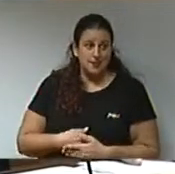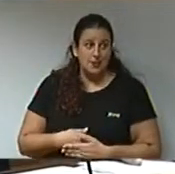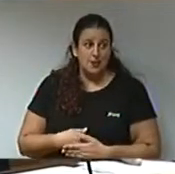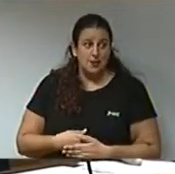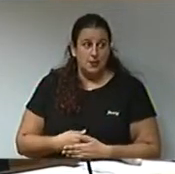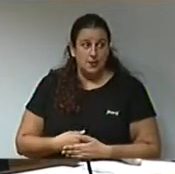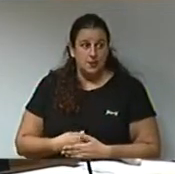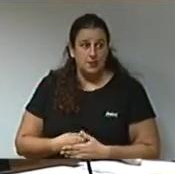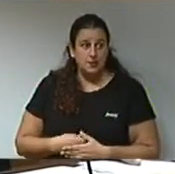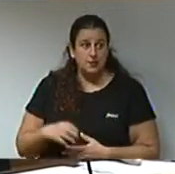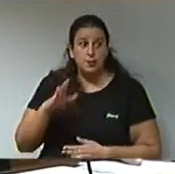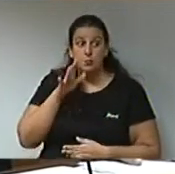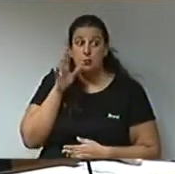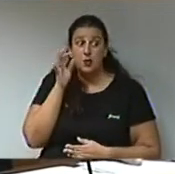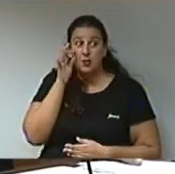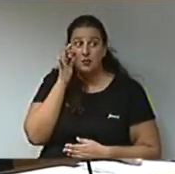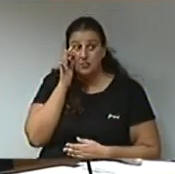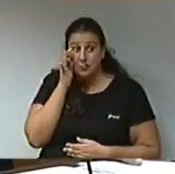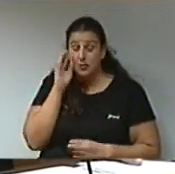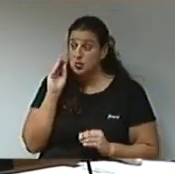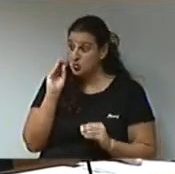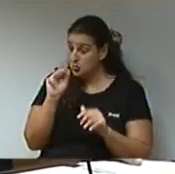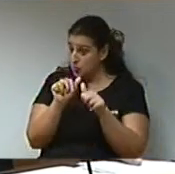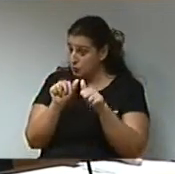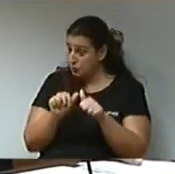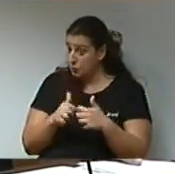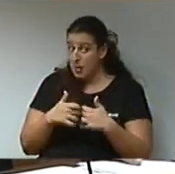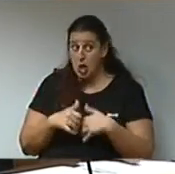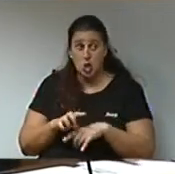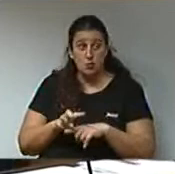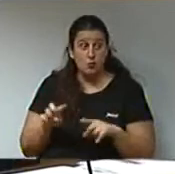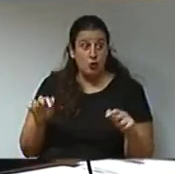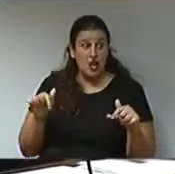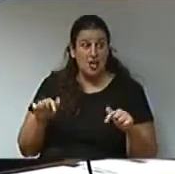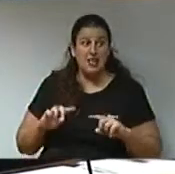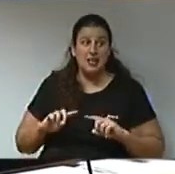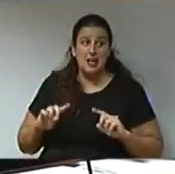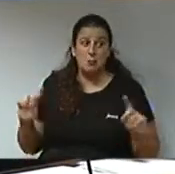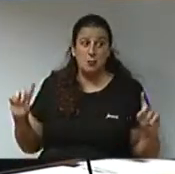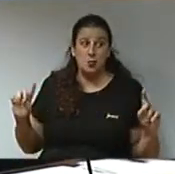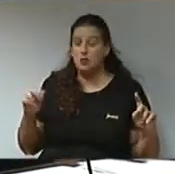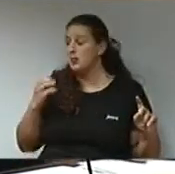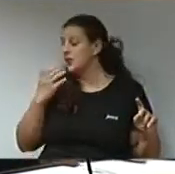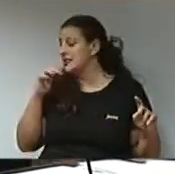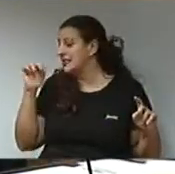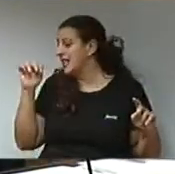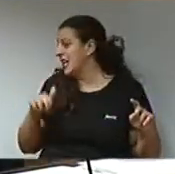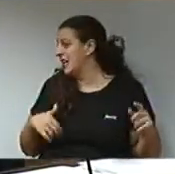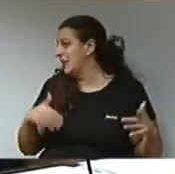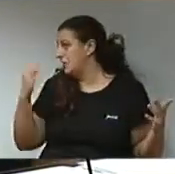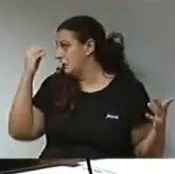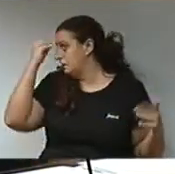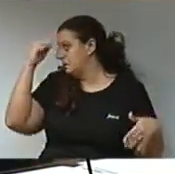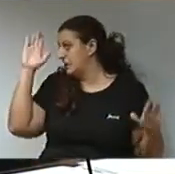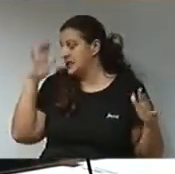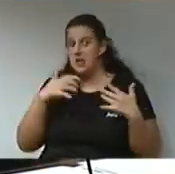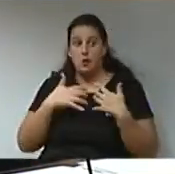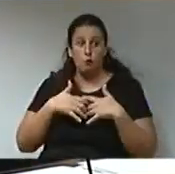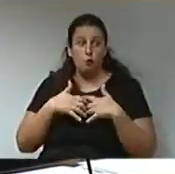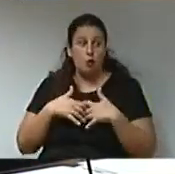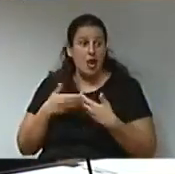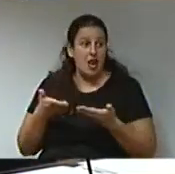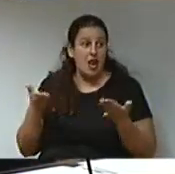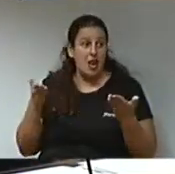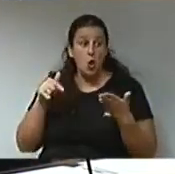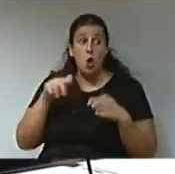Laffer en ningún sitio ha funcionado y desde luego no va a ser aquí. Porque si aquí hubiera alguien pensado que iba a funcionar, usted, en